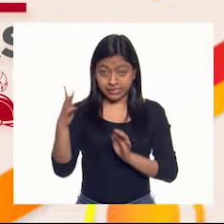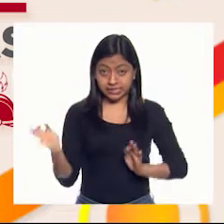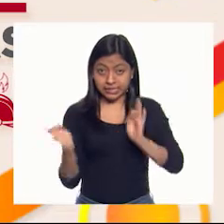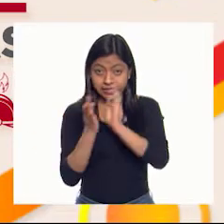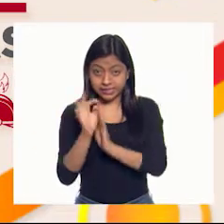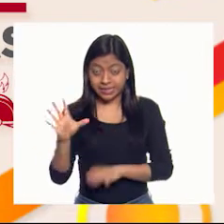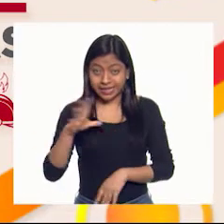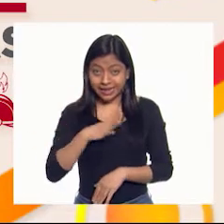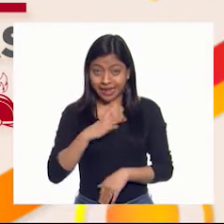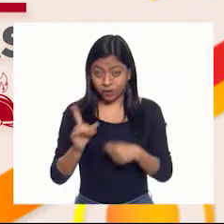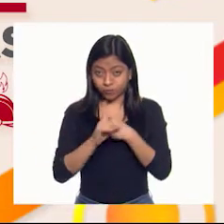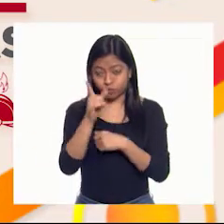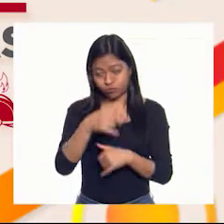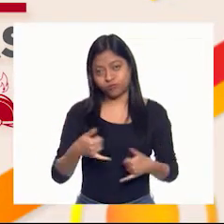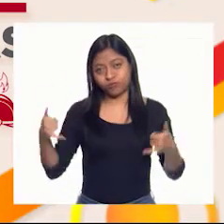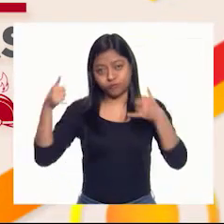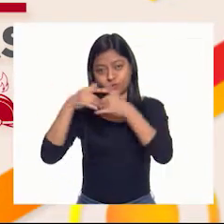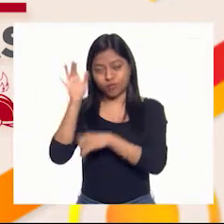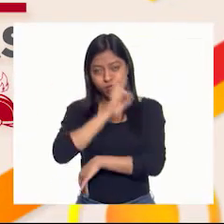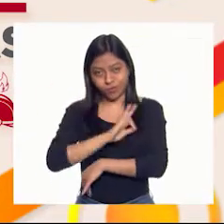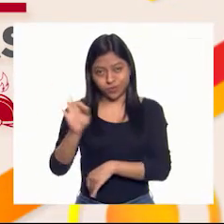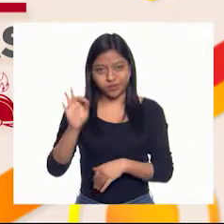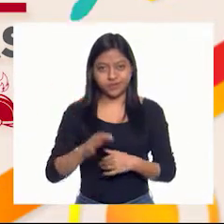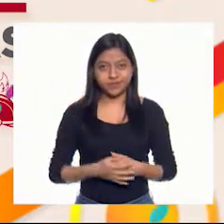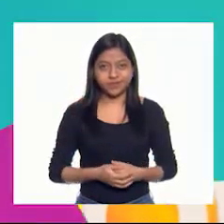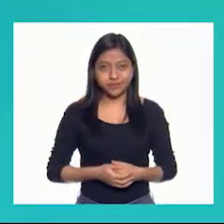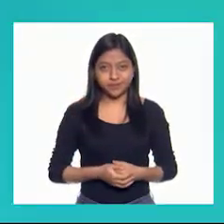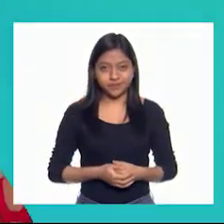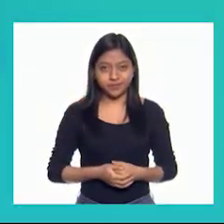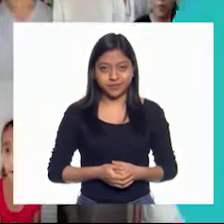tenga una emergencia.